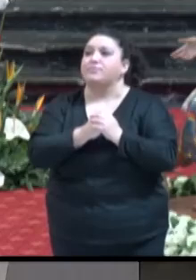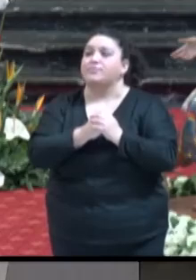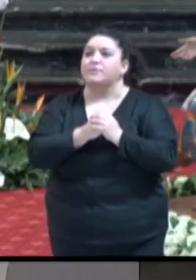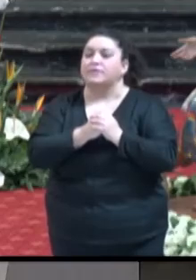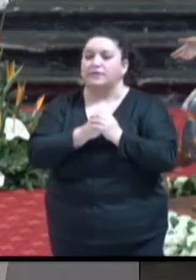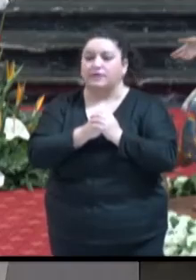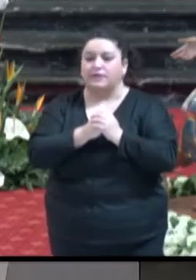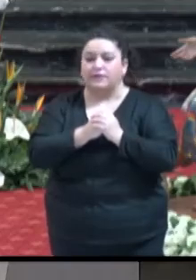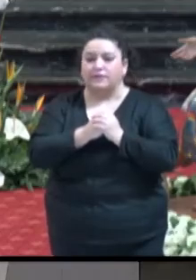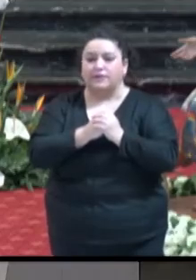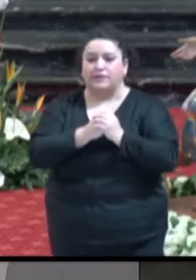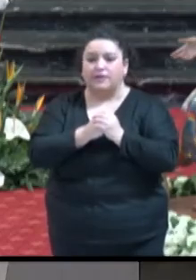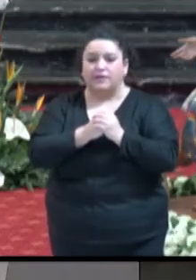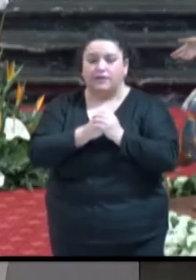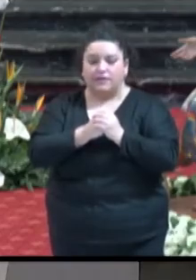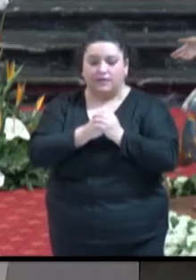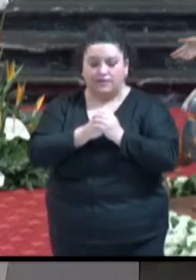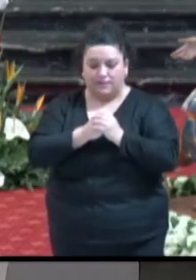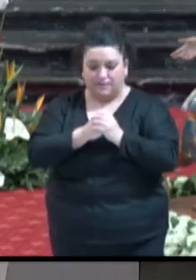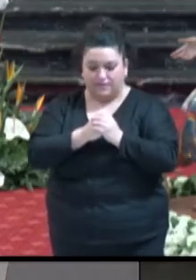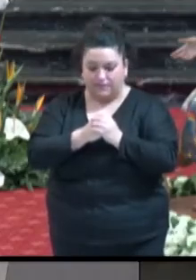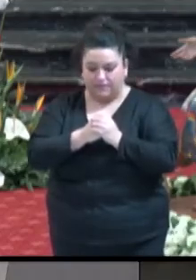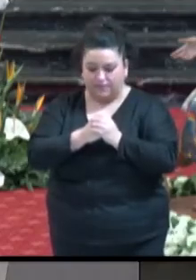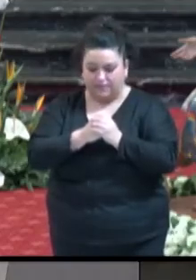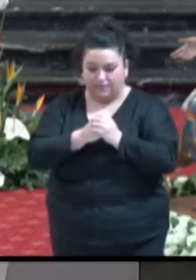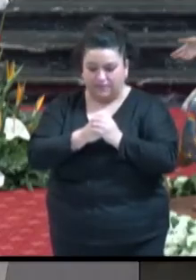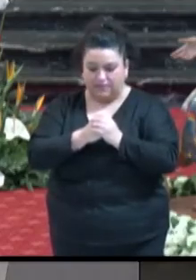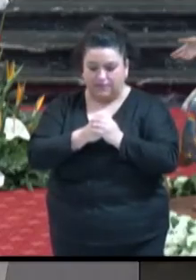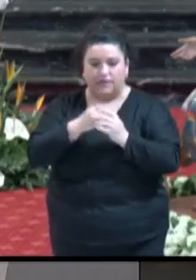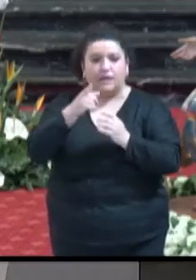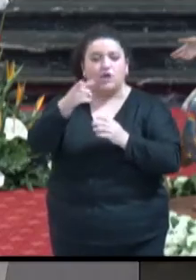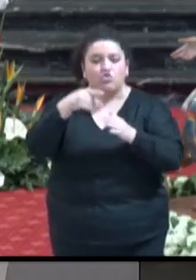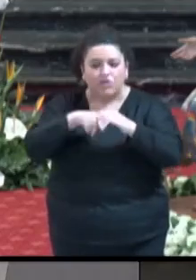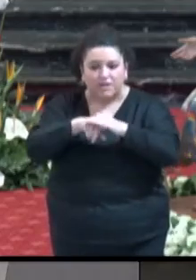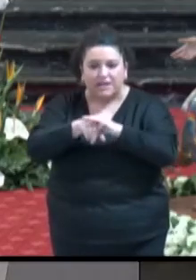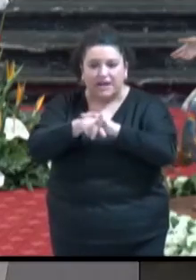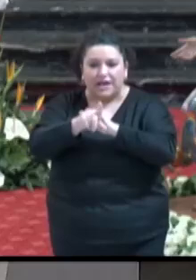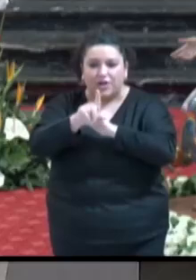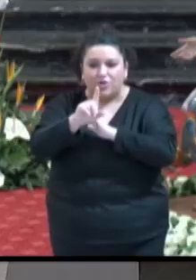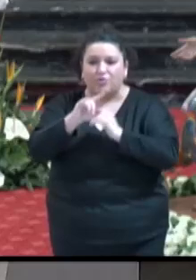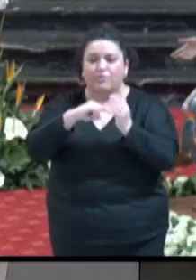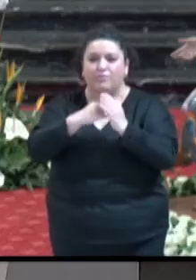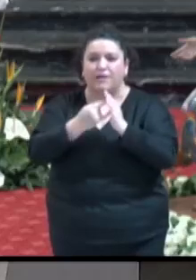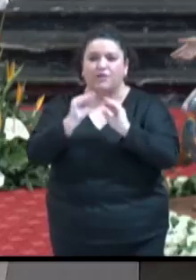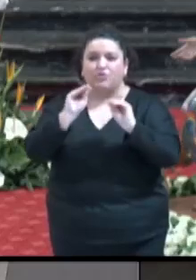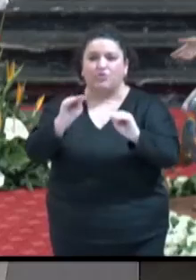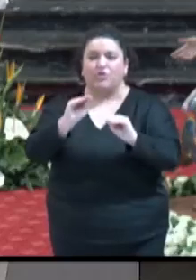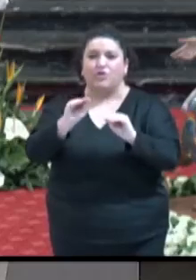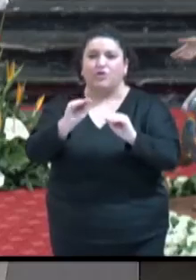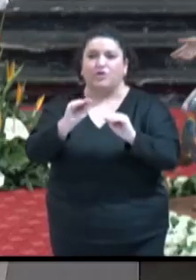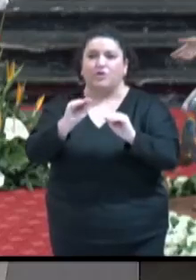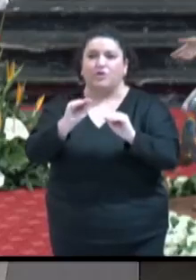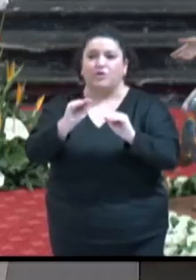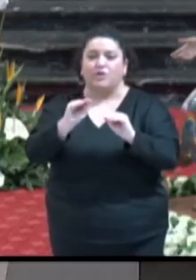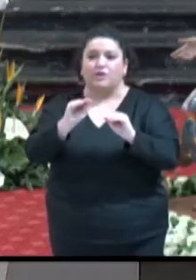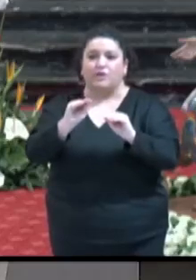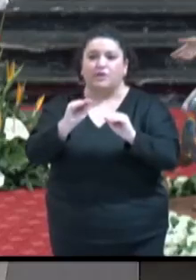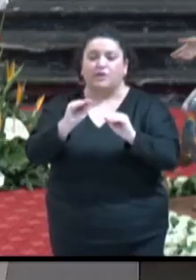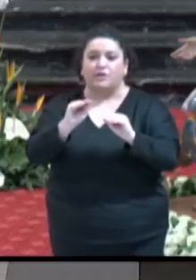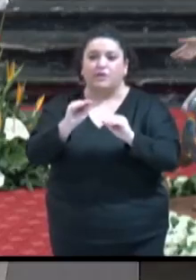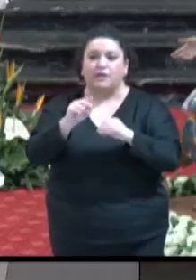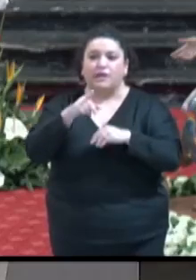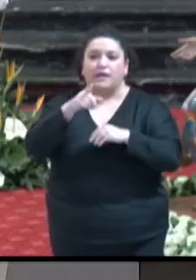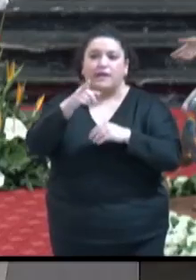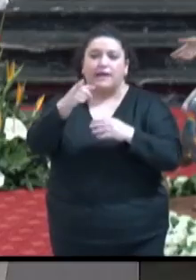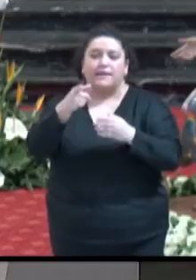historia es algo abierto su desarrollo normal y ordinario pero que